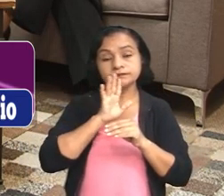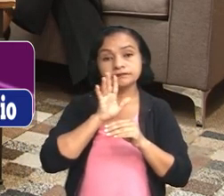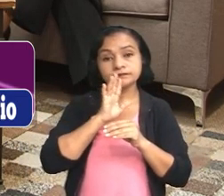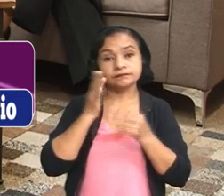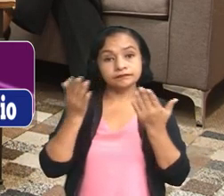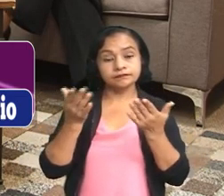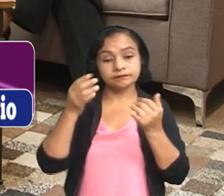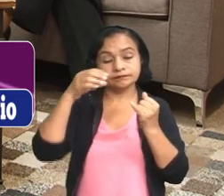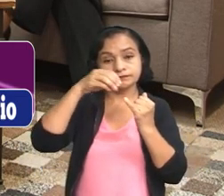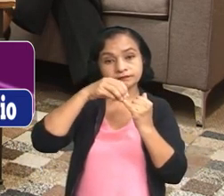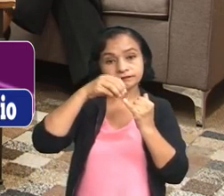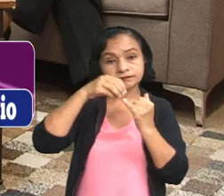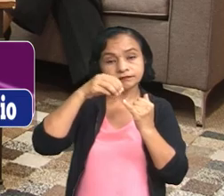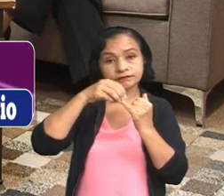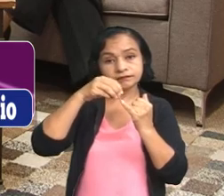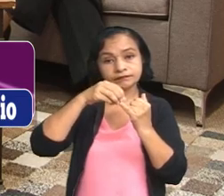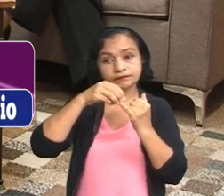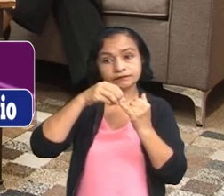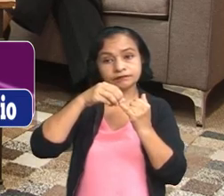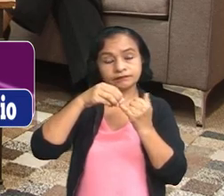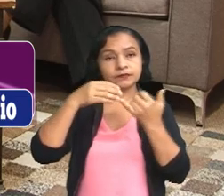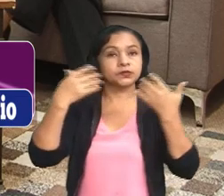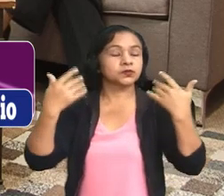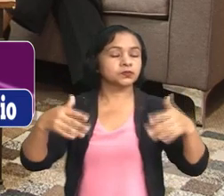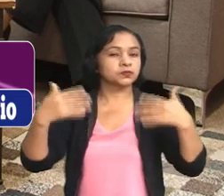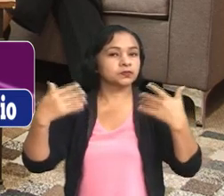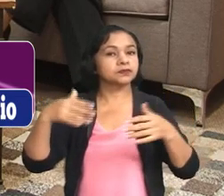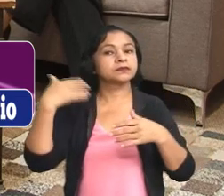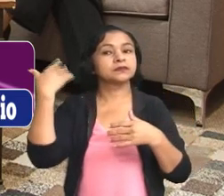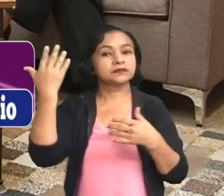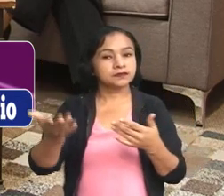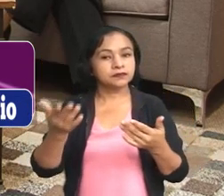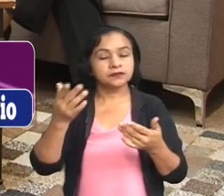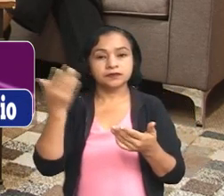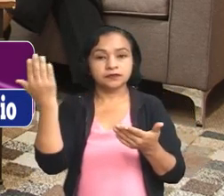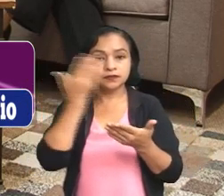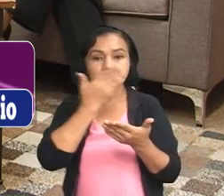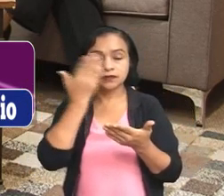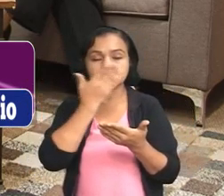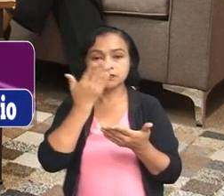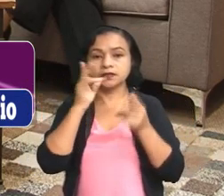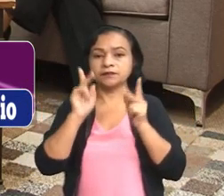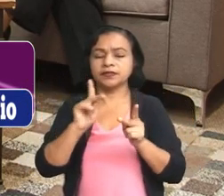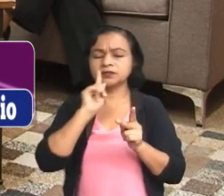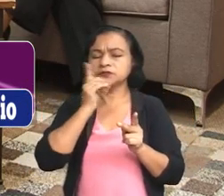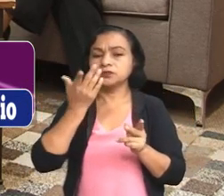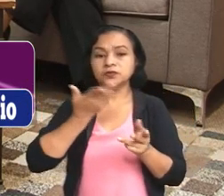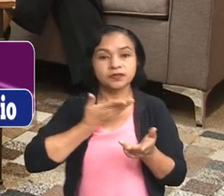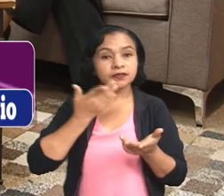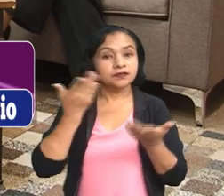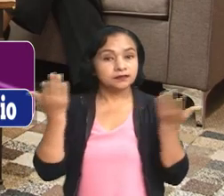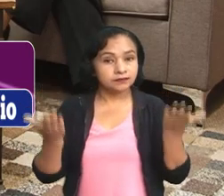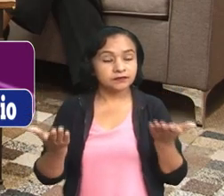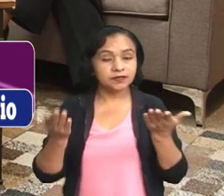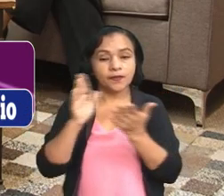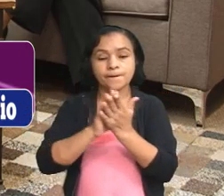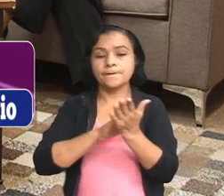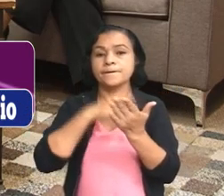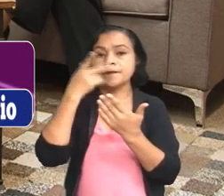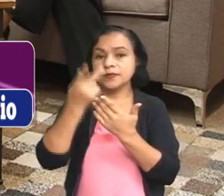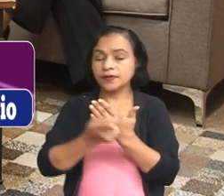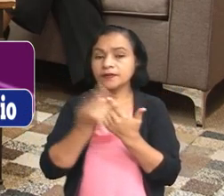de INATEC, por amor de Dios, si es que hoy día no estudia el que no quiere, las oportunidades son grandes. Y hay un programa también